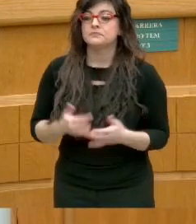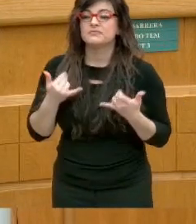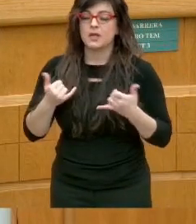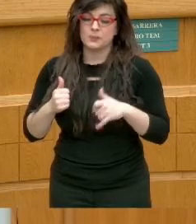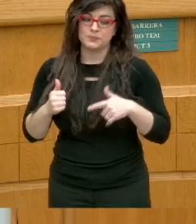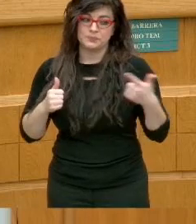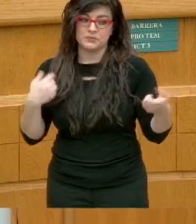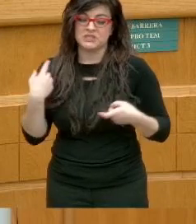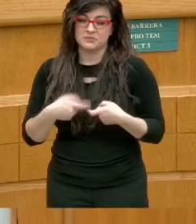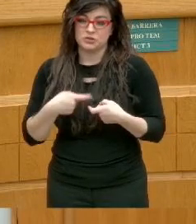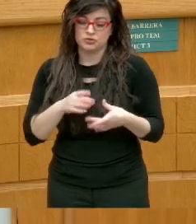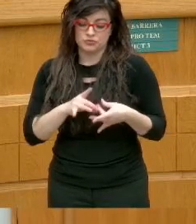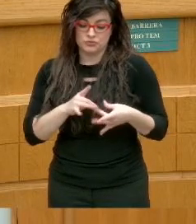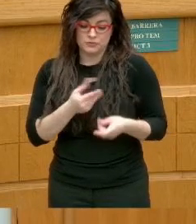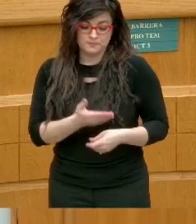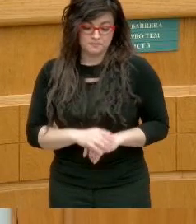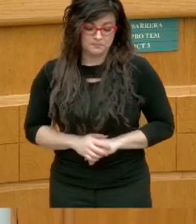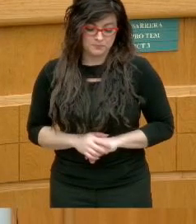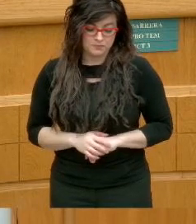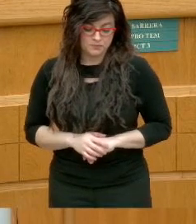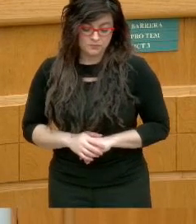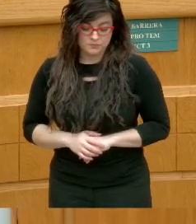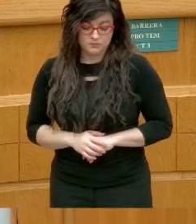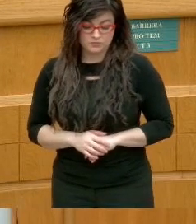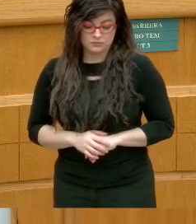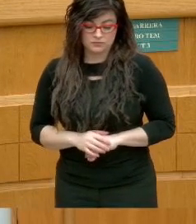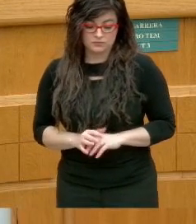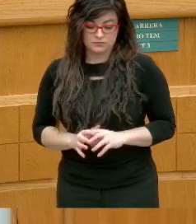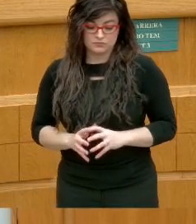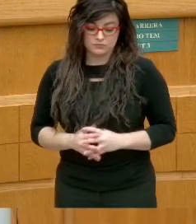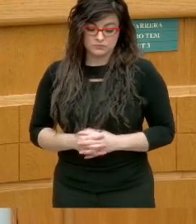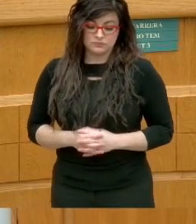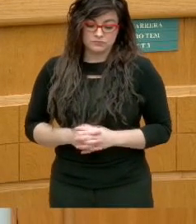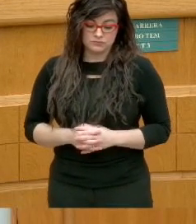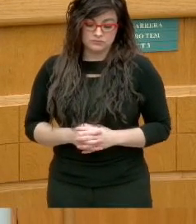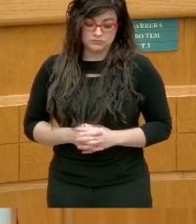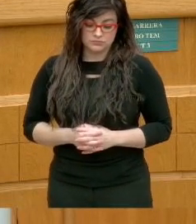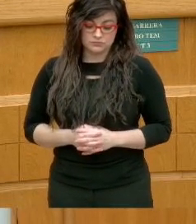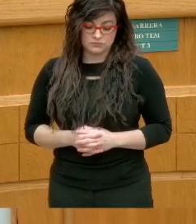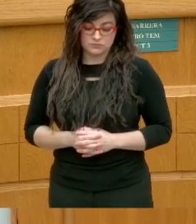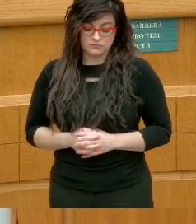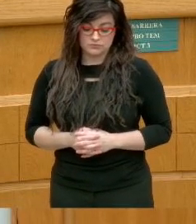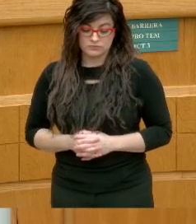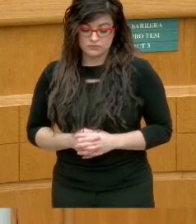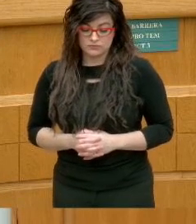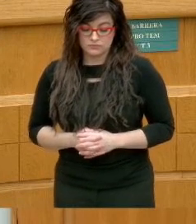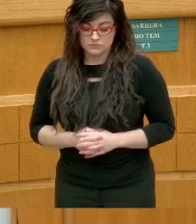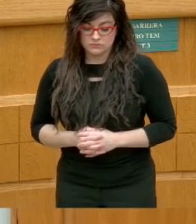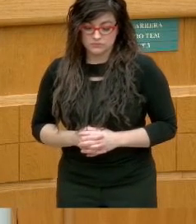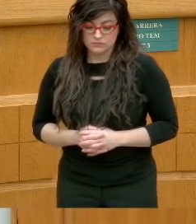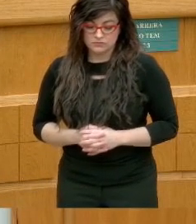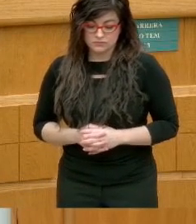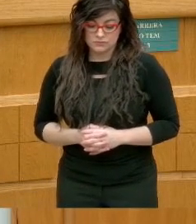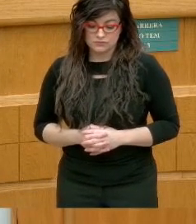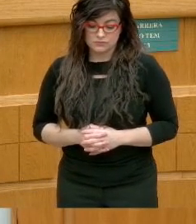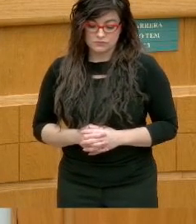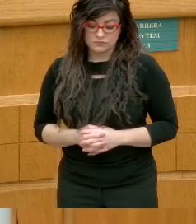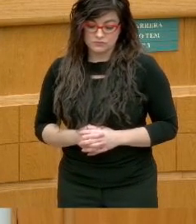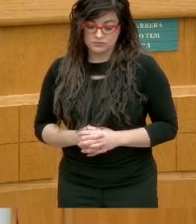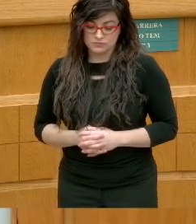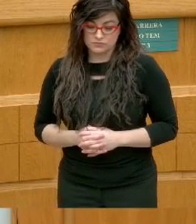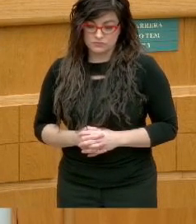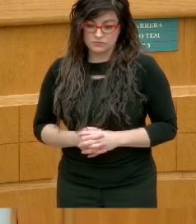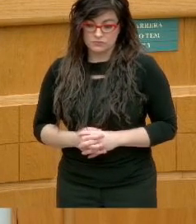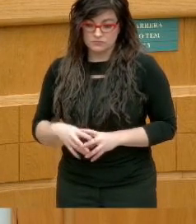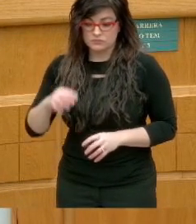de su plan estratégico seguro para abrir Texas en respuesta a la pandemia. Su orden reabre Texas en fases a partir del viernes 1